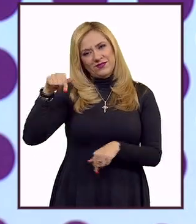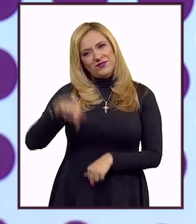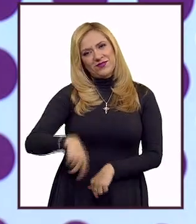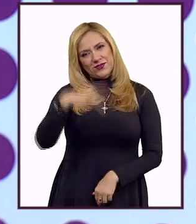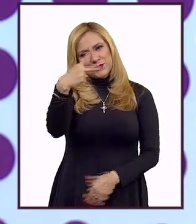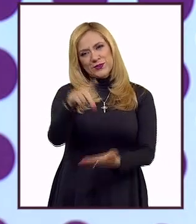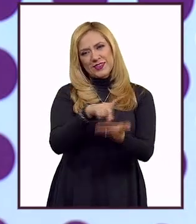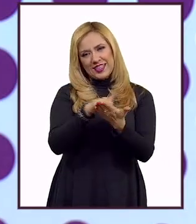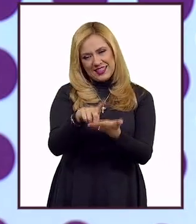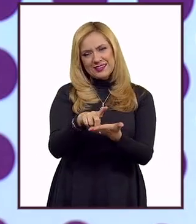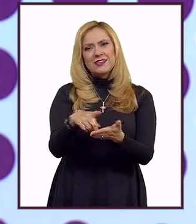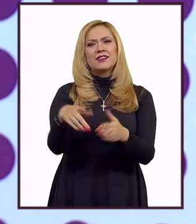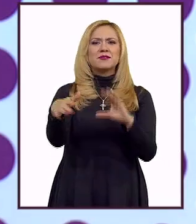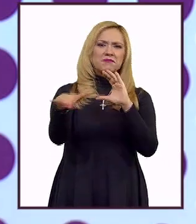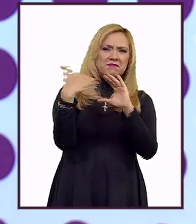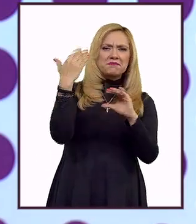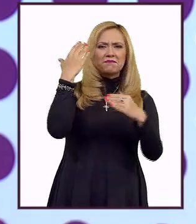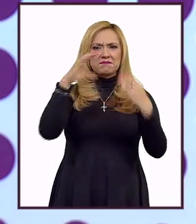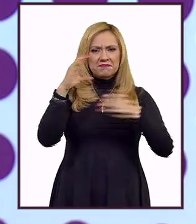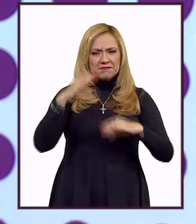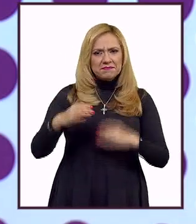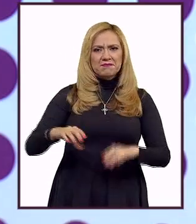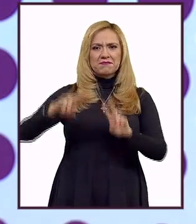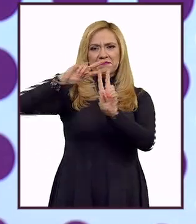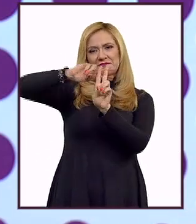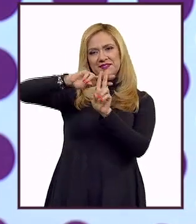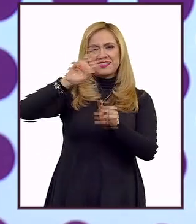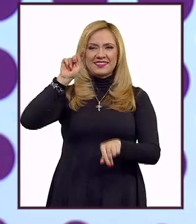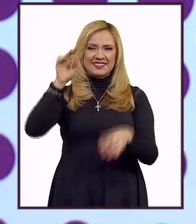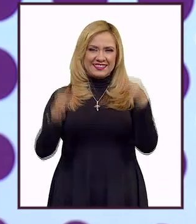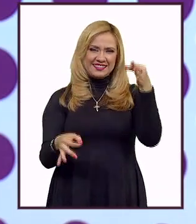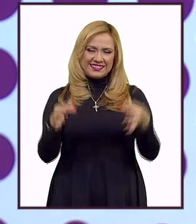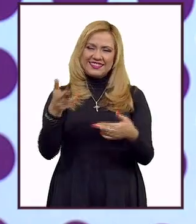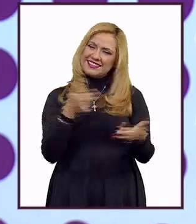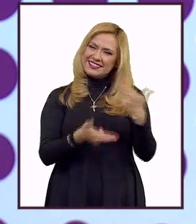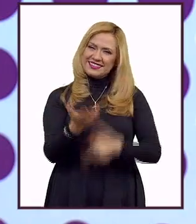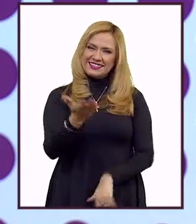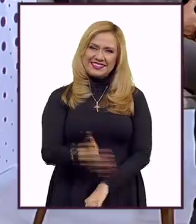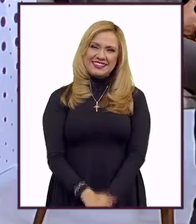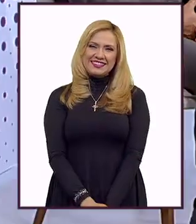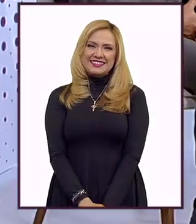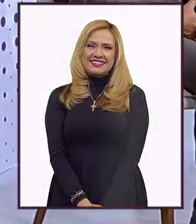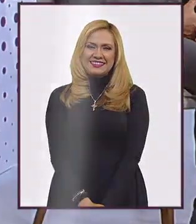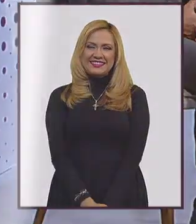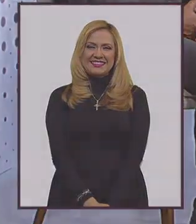programa Tus Derechos. Mándenos sus comentarios a #JusticiaTV. Ya regresamos.